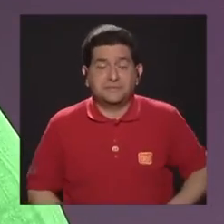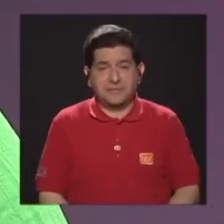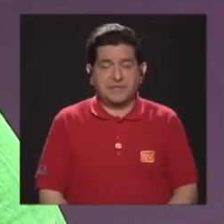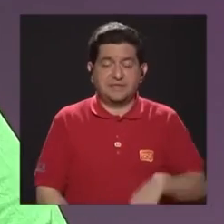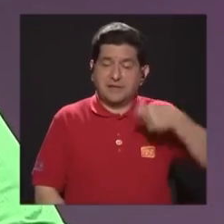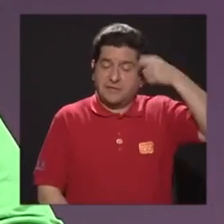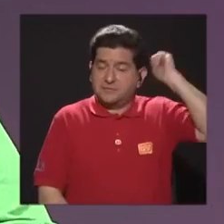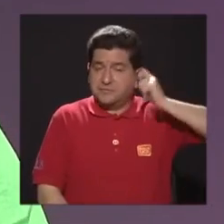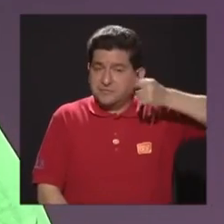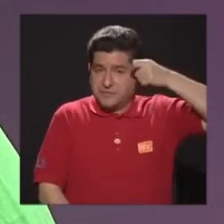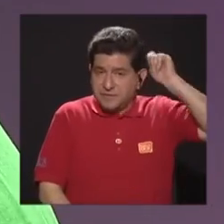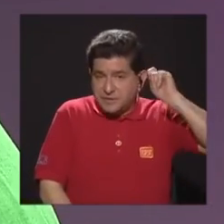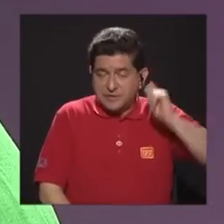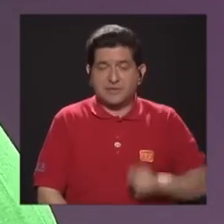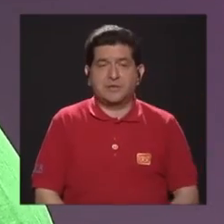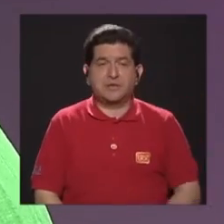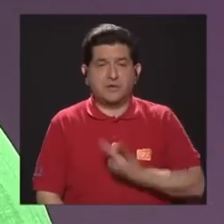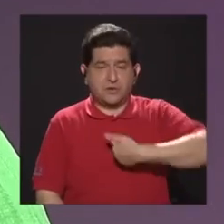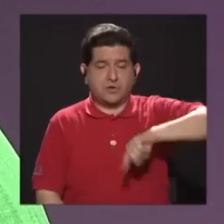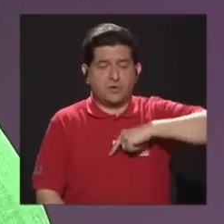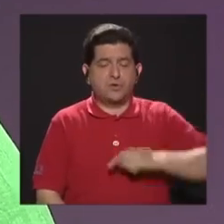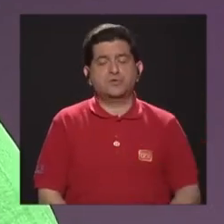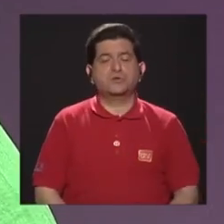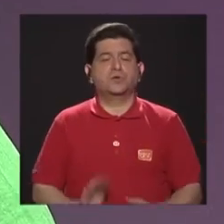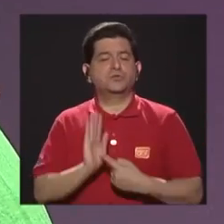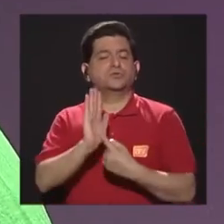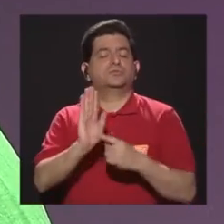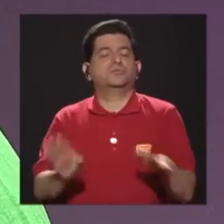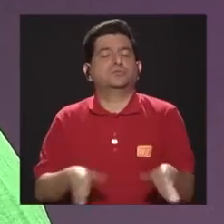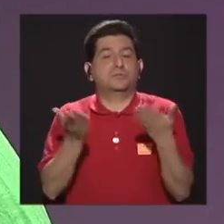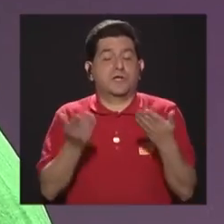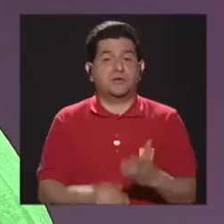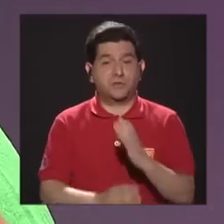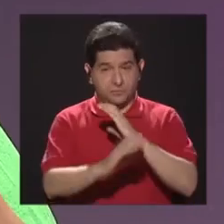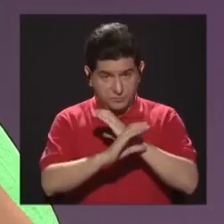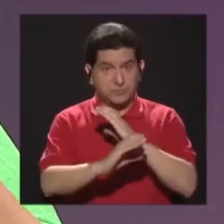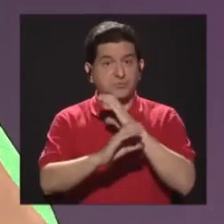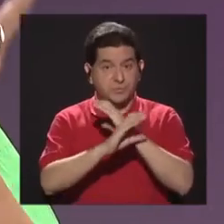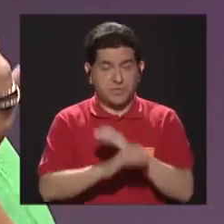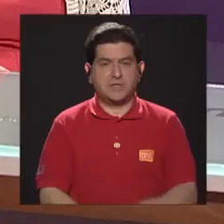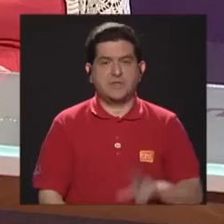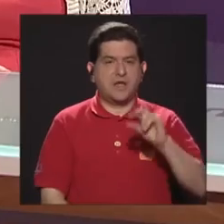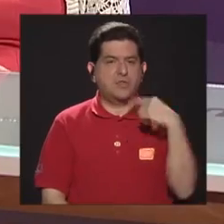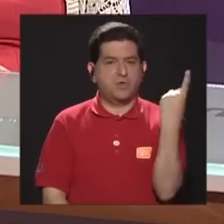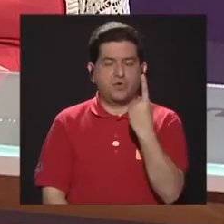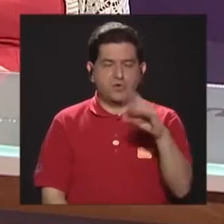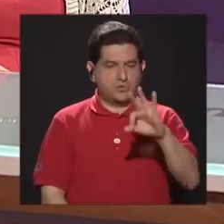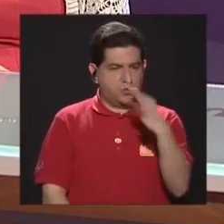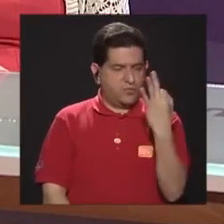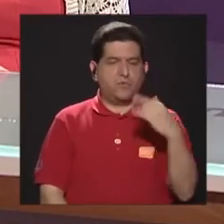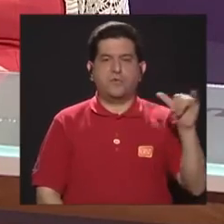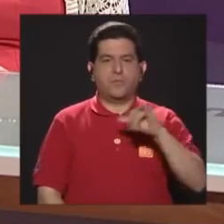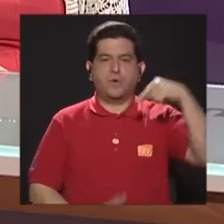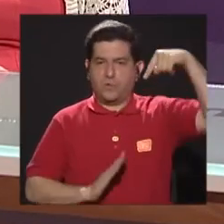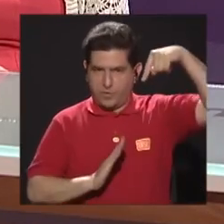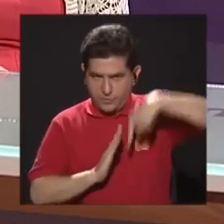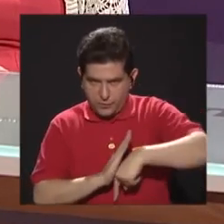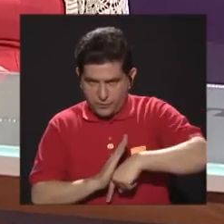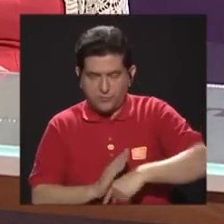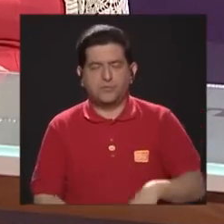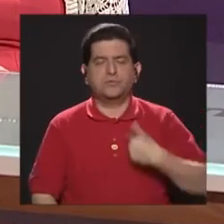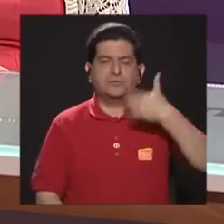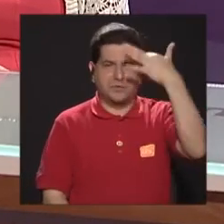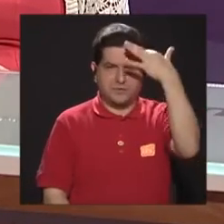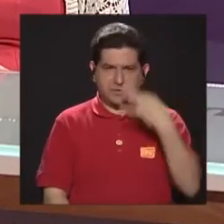nos peinamos, cómo andamos, ¿verdad? Entonces tenemos que cuidarnos más, no solamente desde la forma, sino desde el fondo. Y en ese sentido